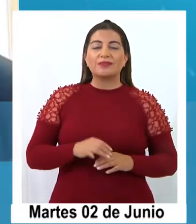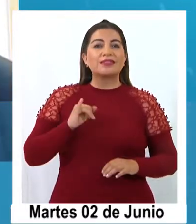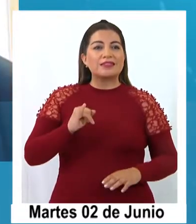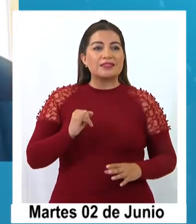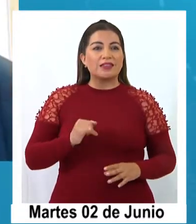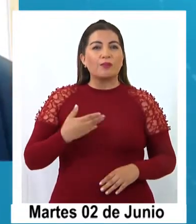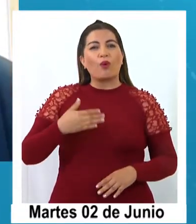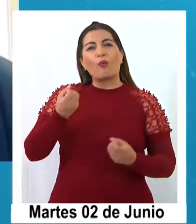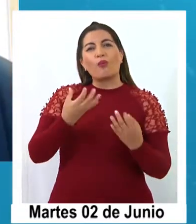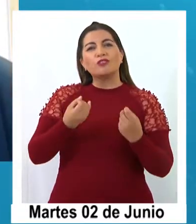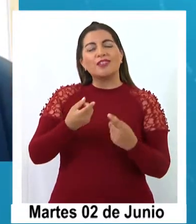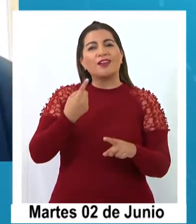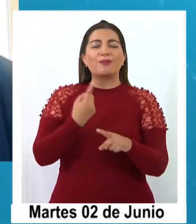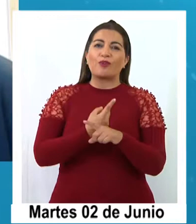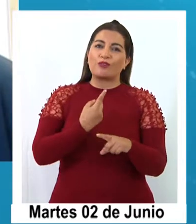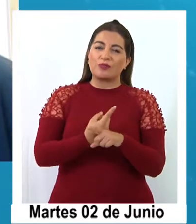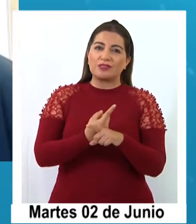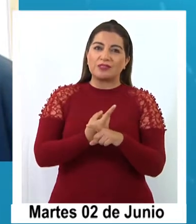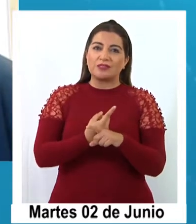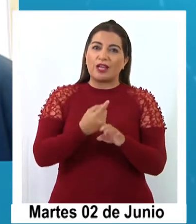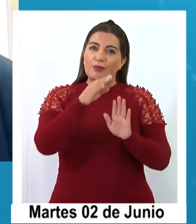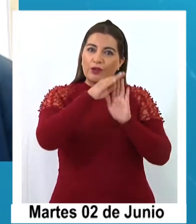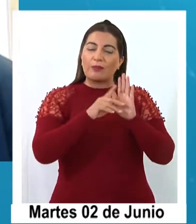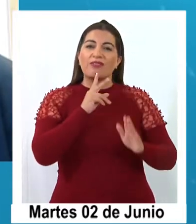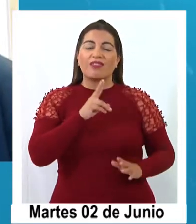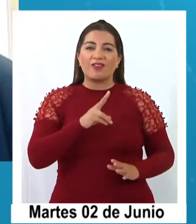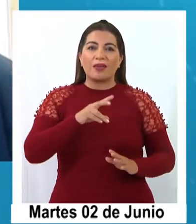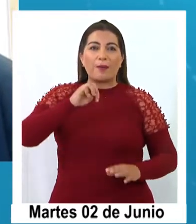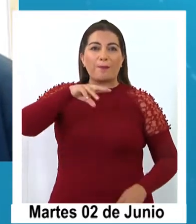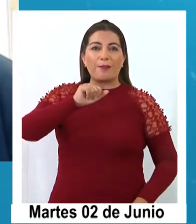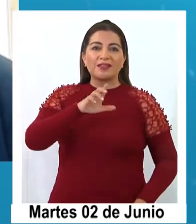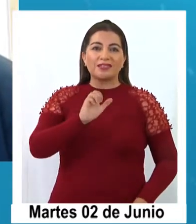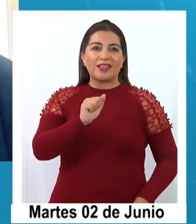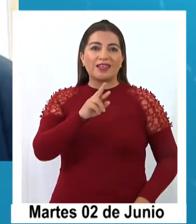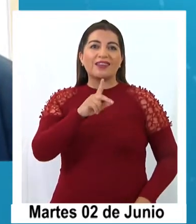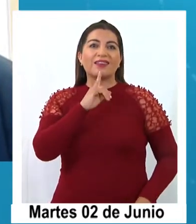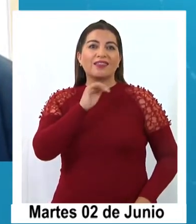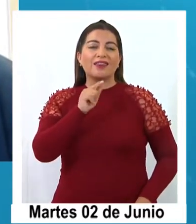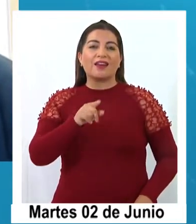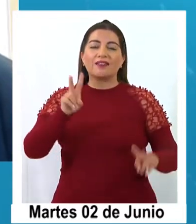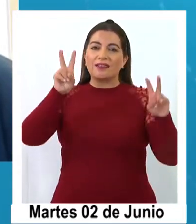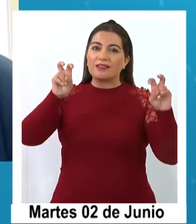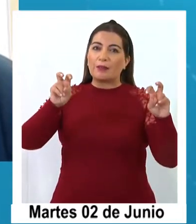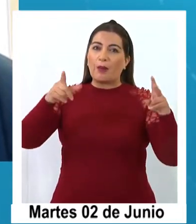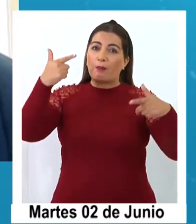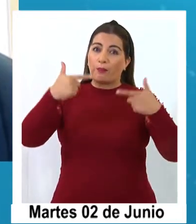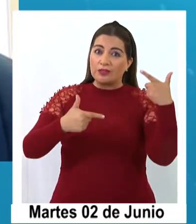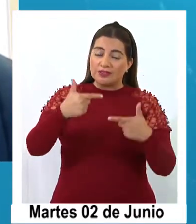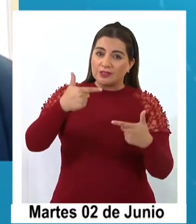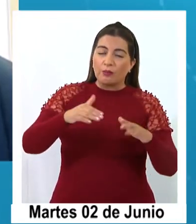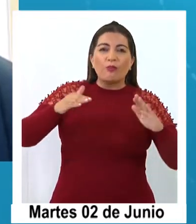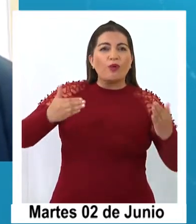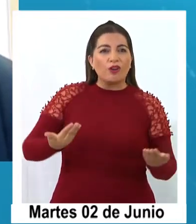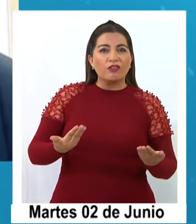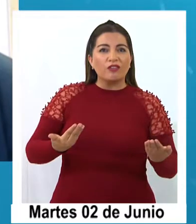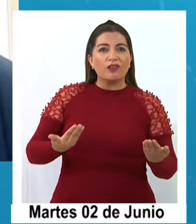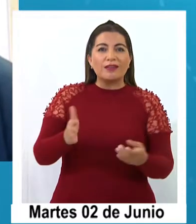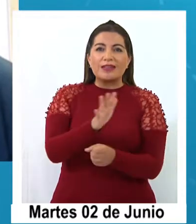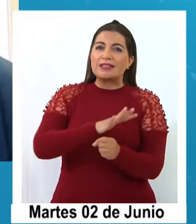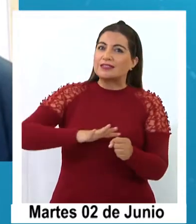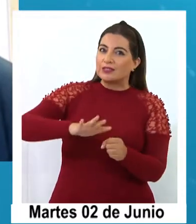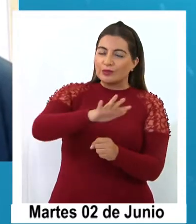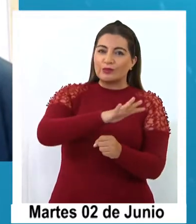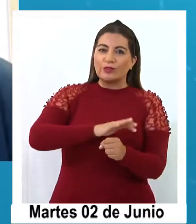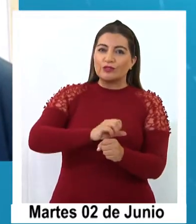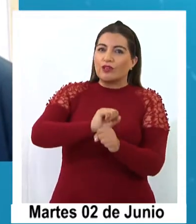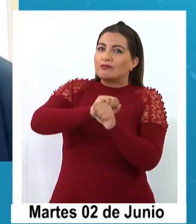hemos conversado muchas veces en el programa Masa Crítica, en el canal, ¿cierto? En el ámbito más bien político, pero ahora estamos en una situación